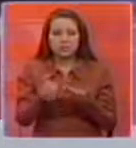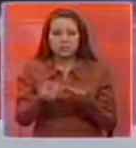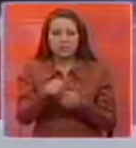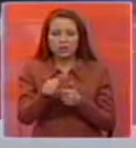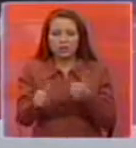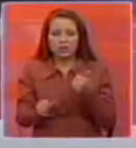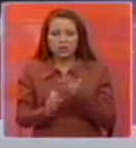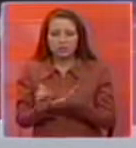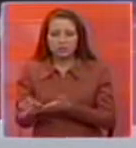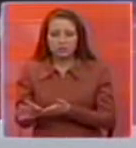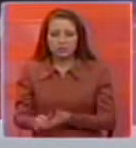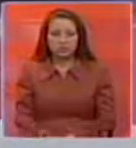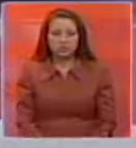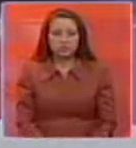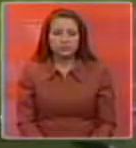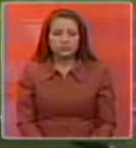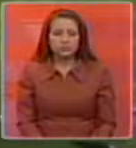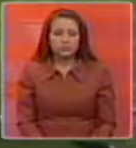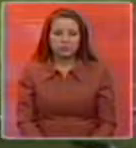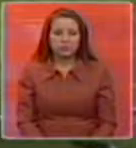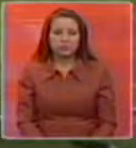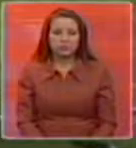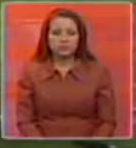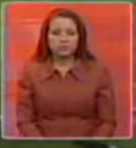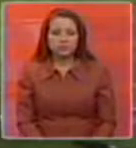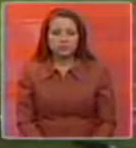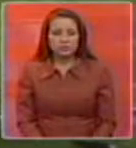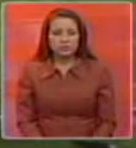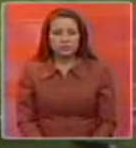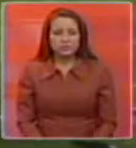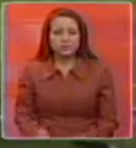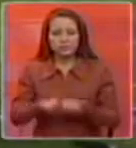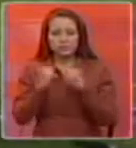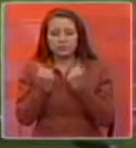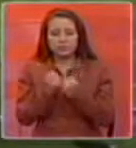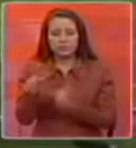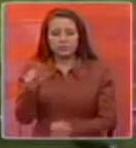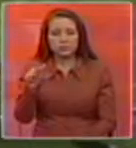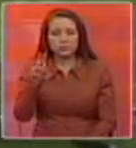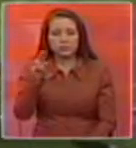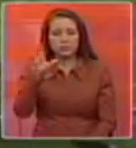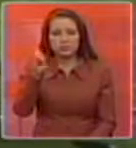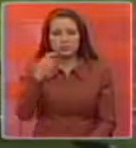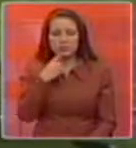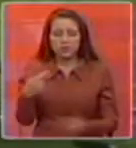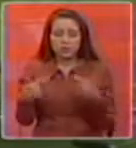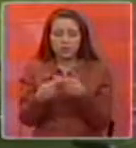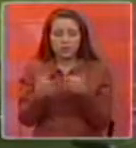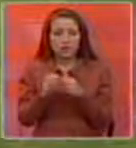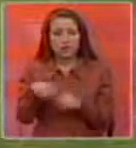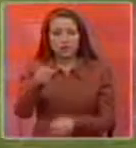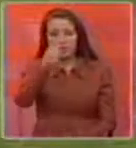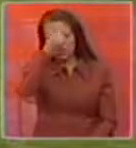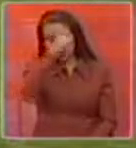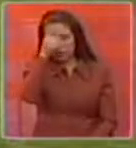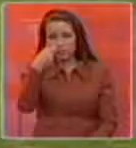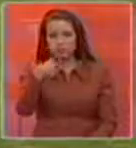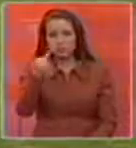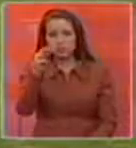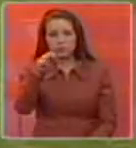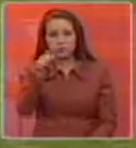horas en la cancha del Estadio Gonzalo Pozo Ripalda. Los orientales se quieren sumar 3 puntos para seguir incrementando su puntaje en el